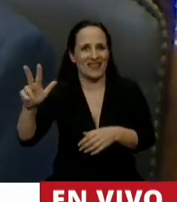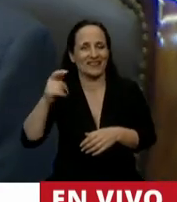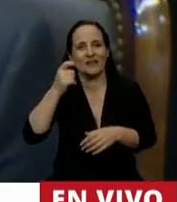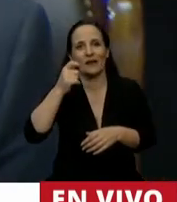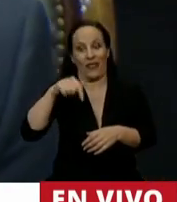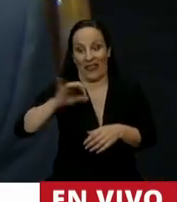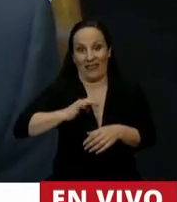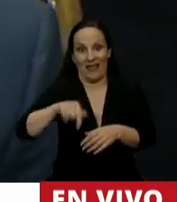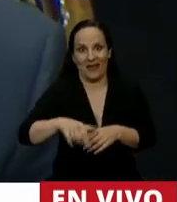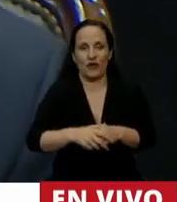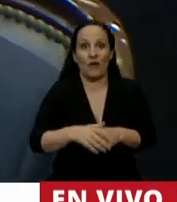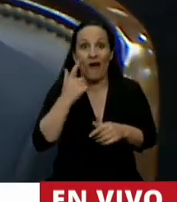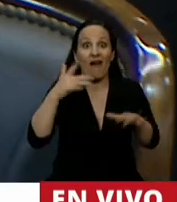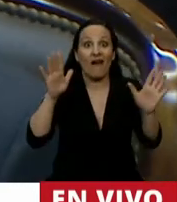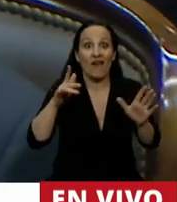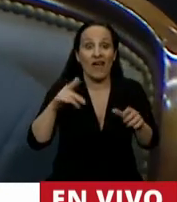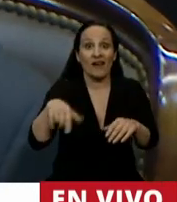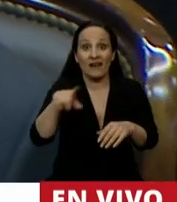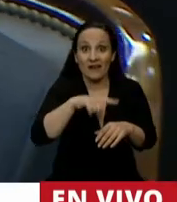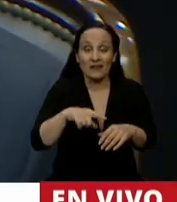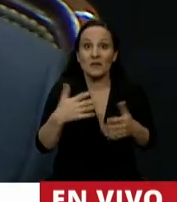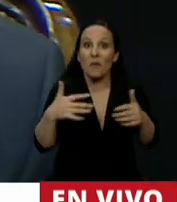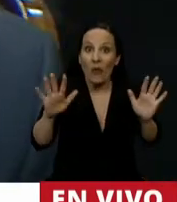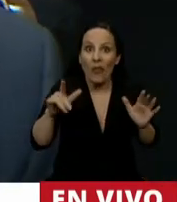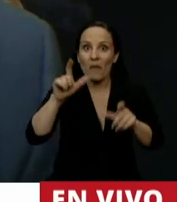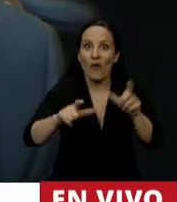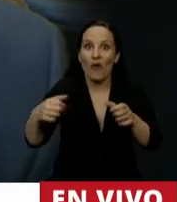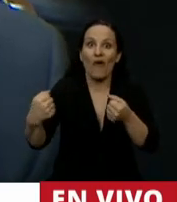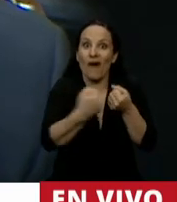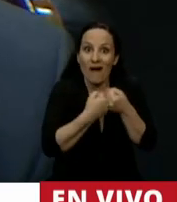5733-29 de este año. A ver si podemos, si pudiésemos acordar